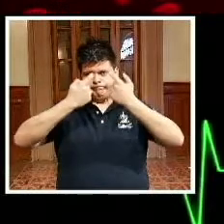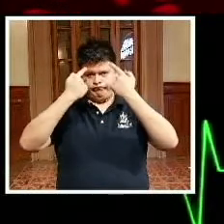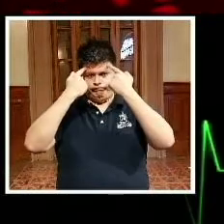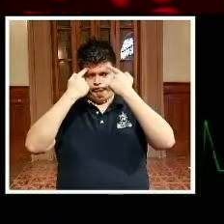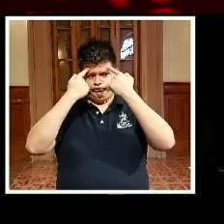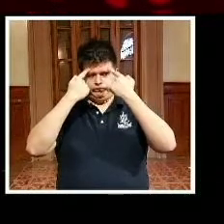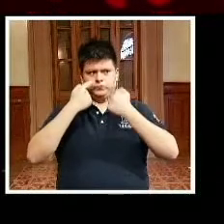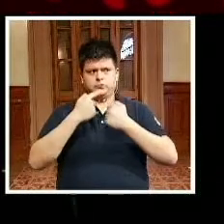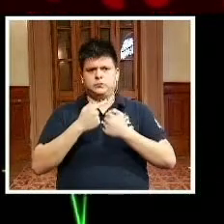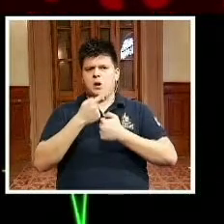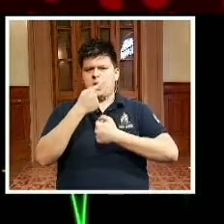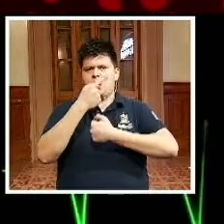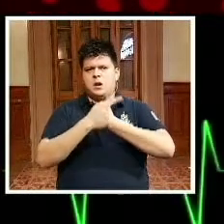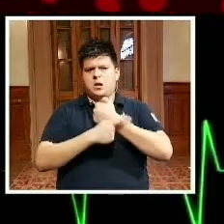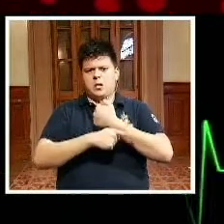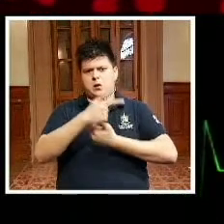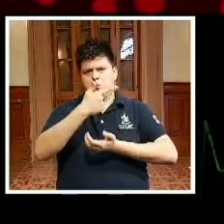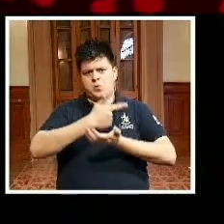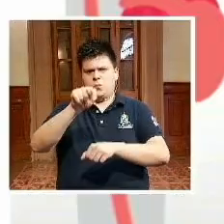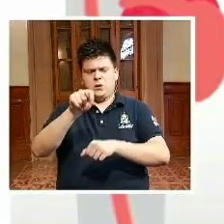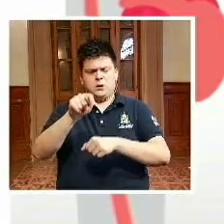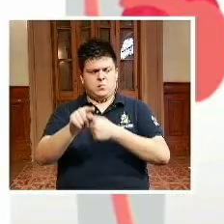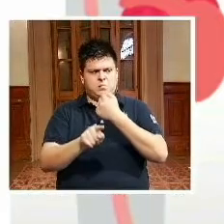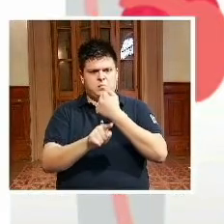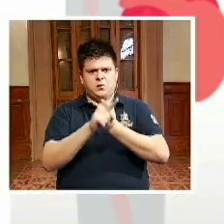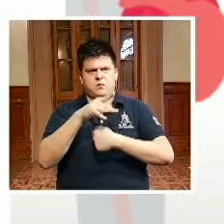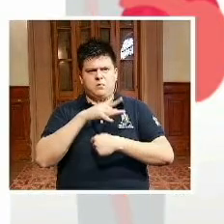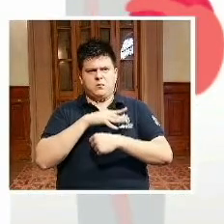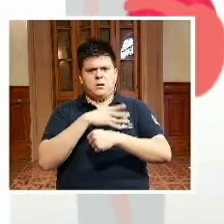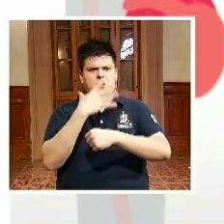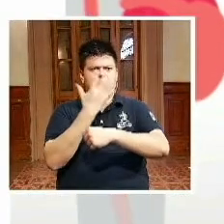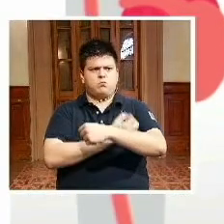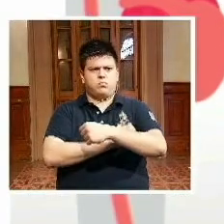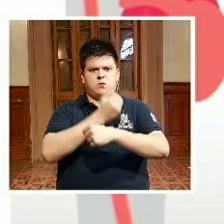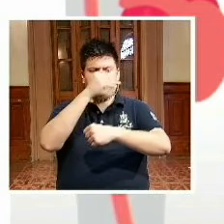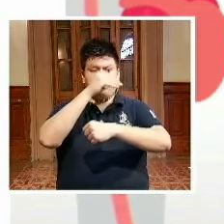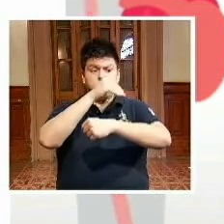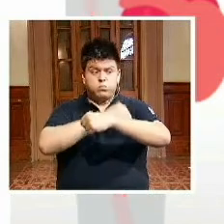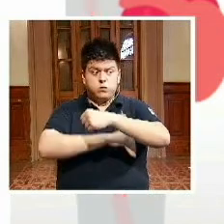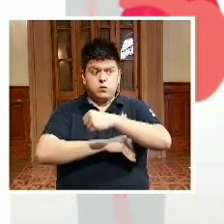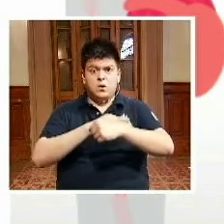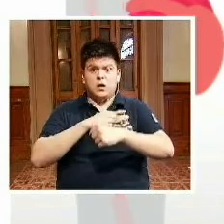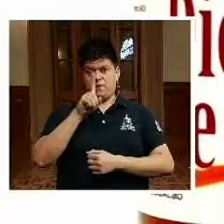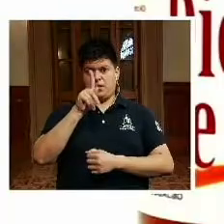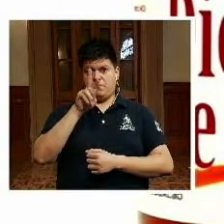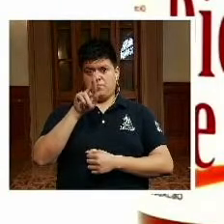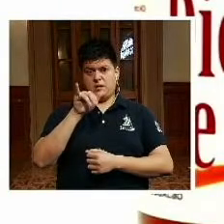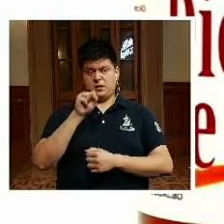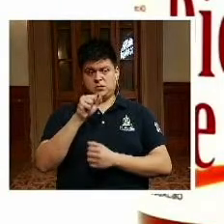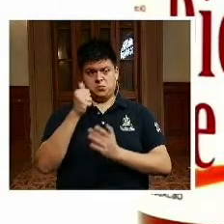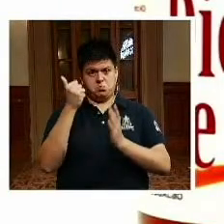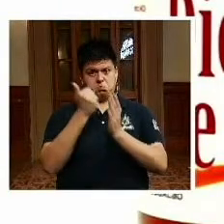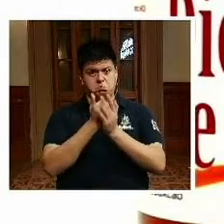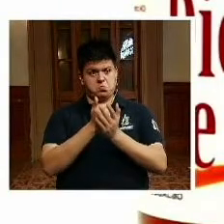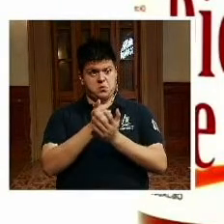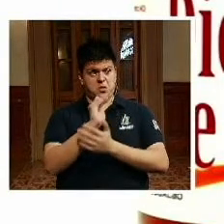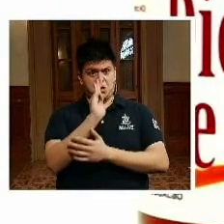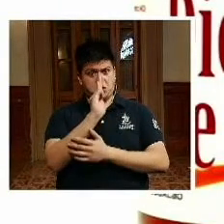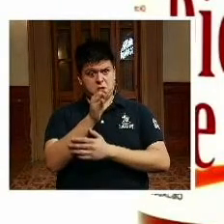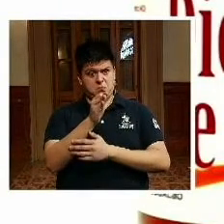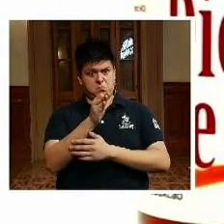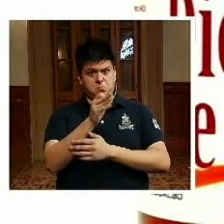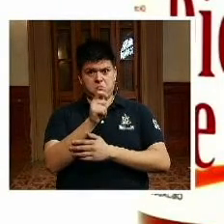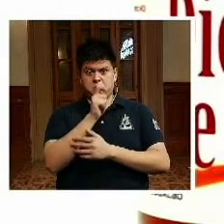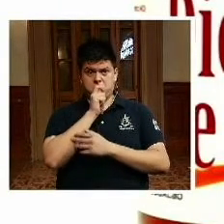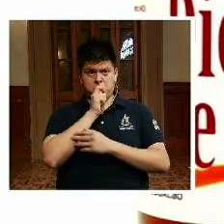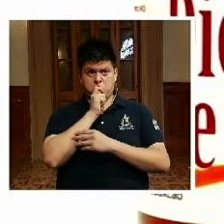transporta el oxígeno por eso señaló es importante que no se consuma este producto con imágenes de roberto elizondo y